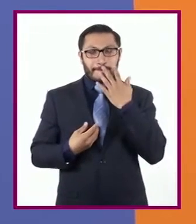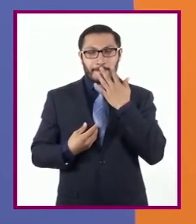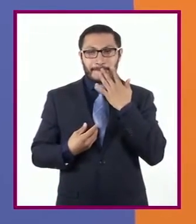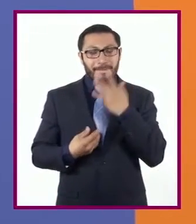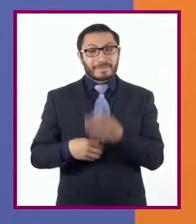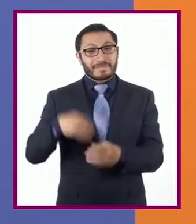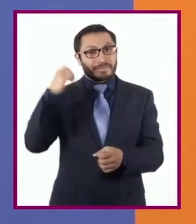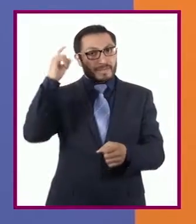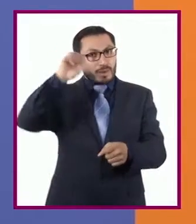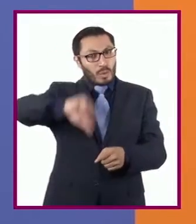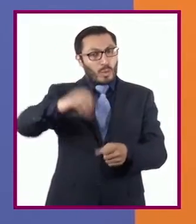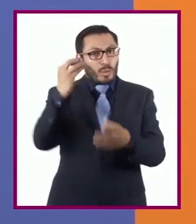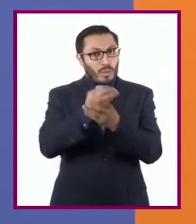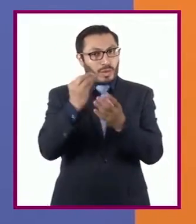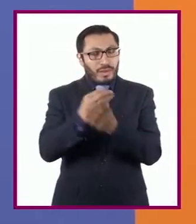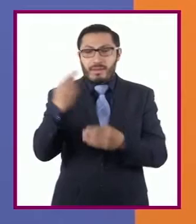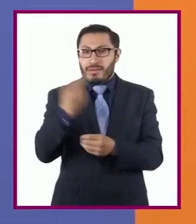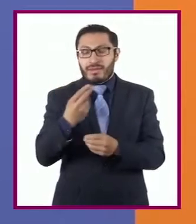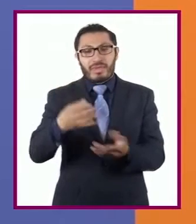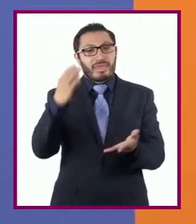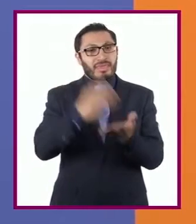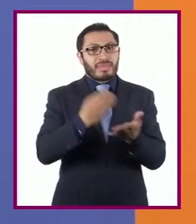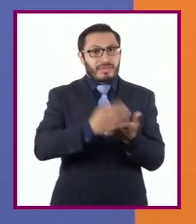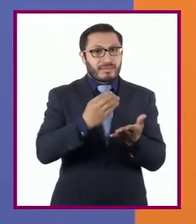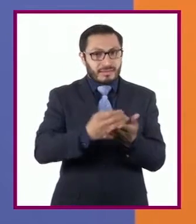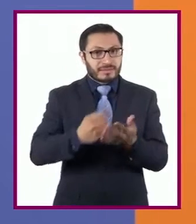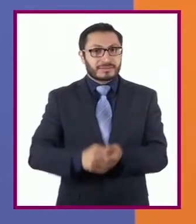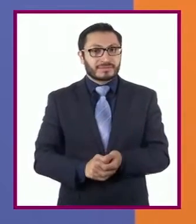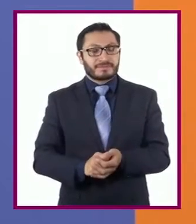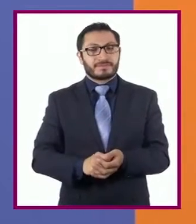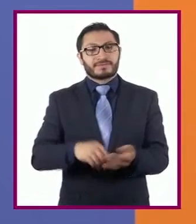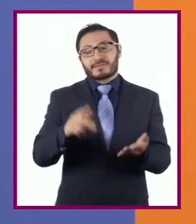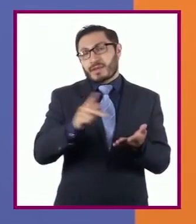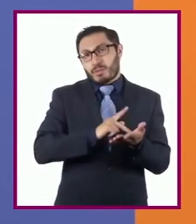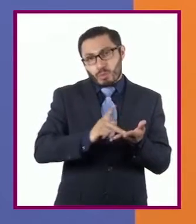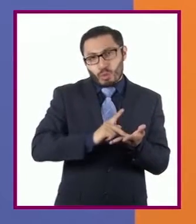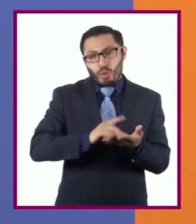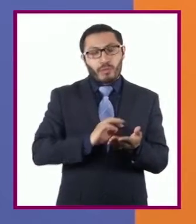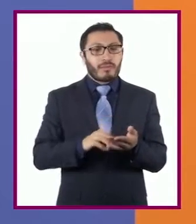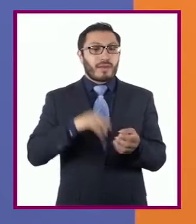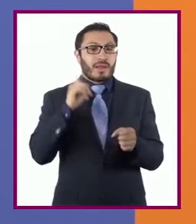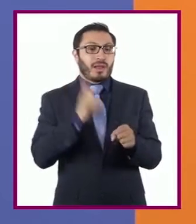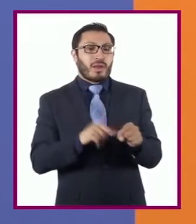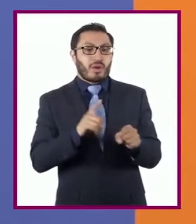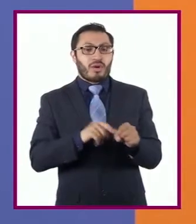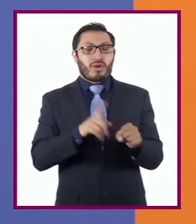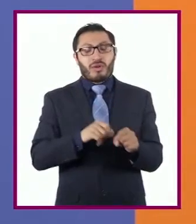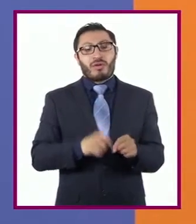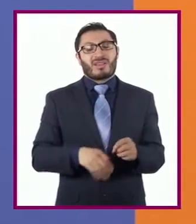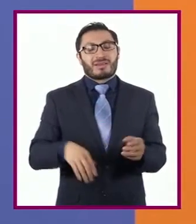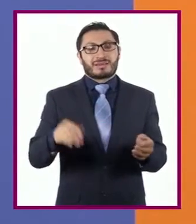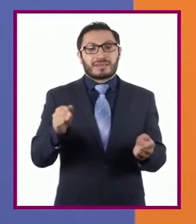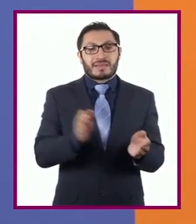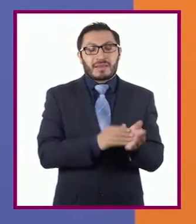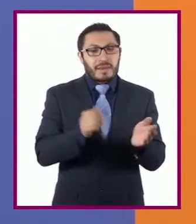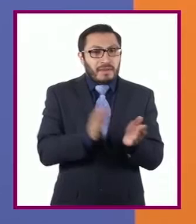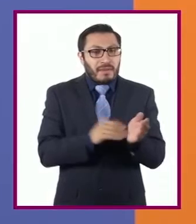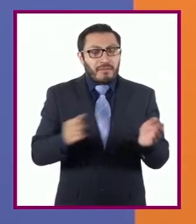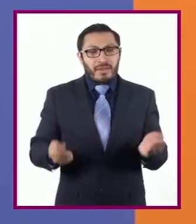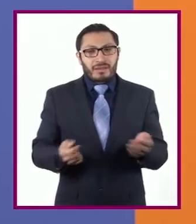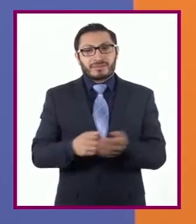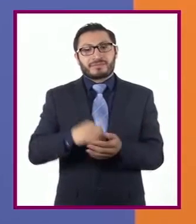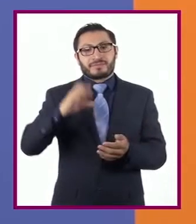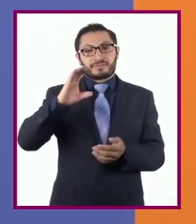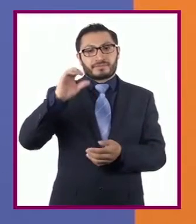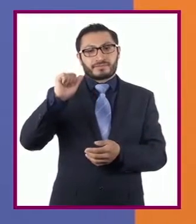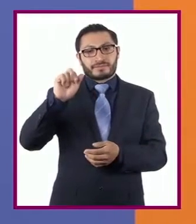Para la sesión de hoy necesitarán un cuaderno, bolígrafo, colores, una cartulina y hojas